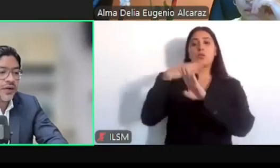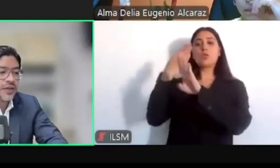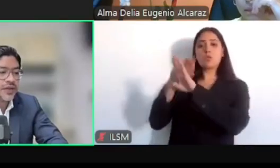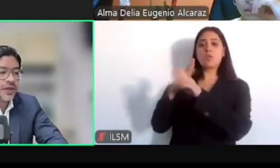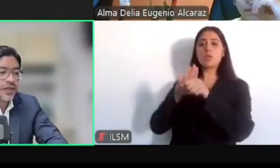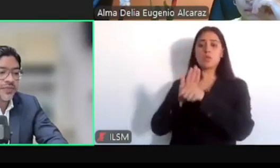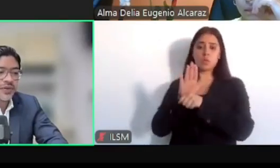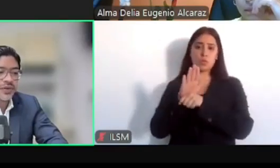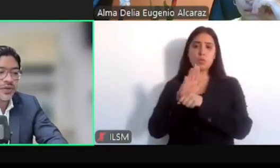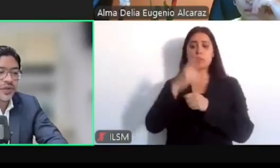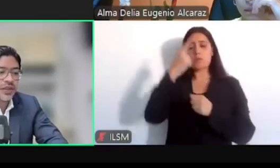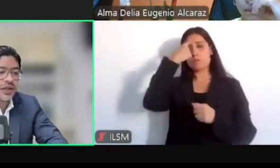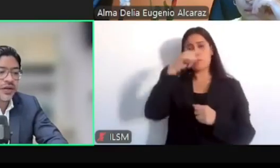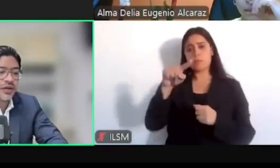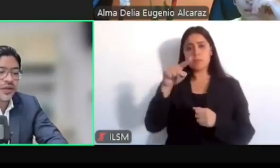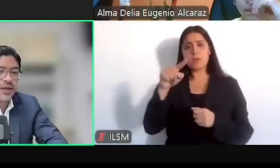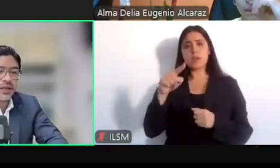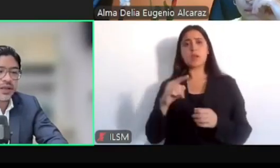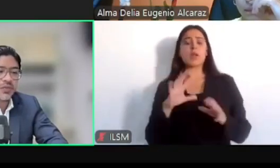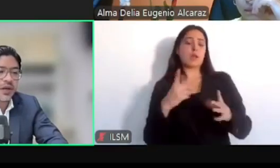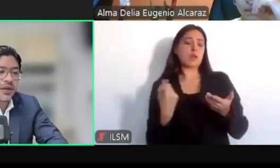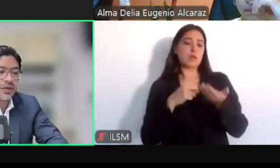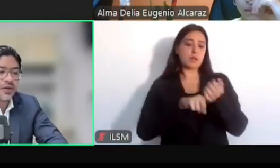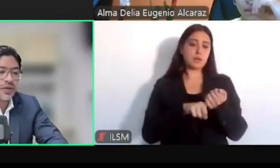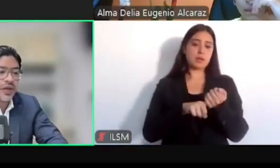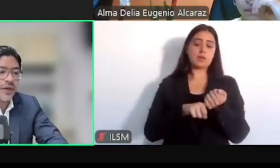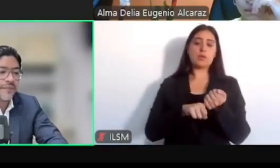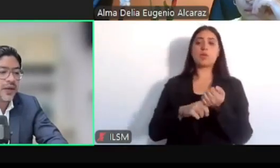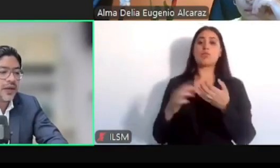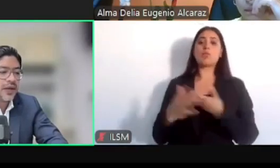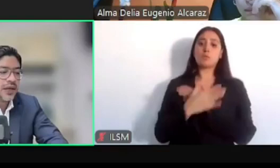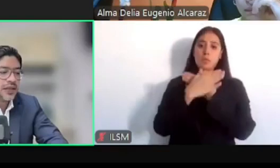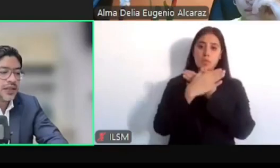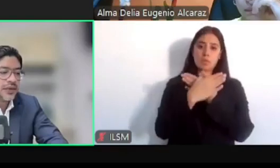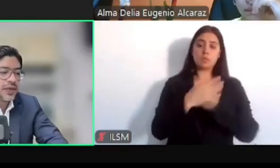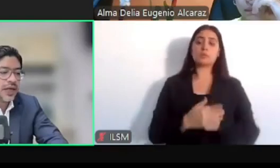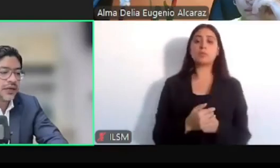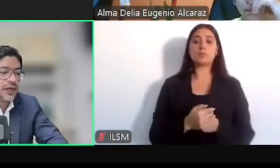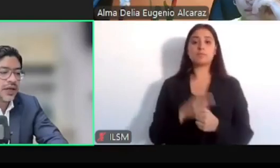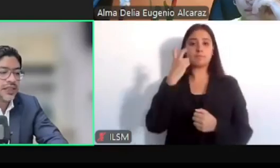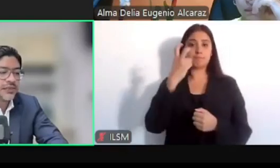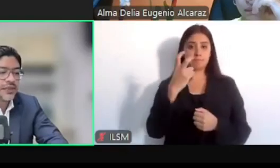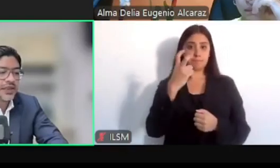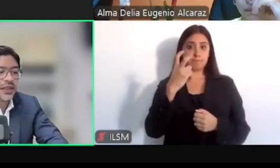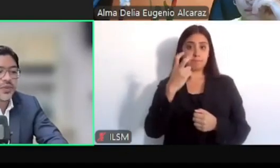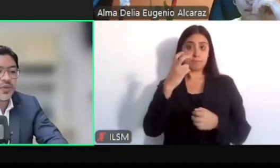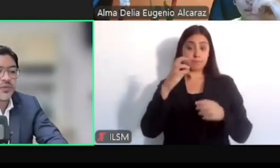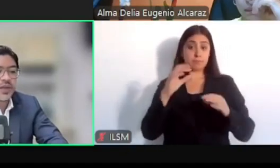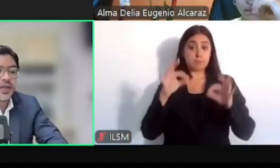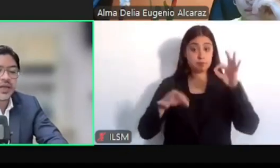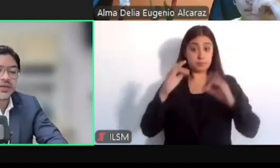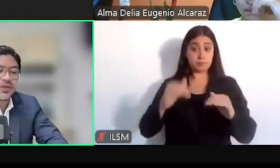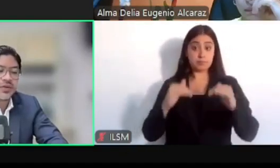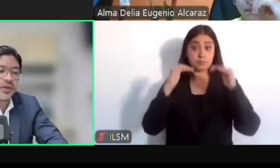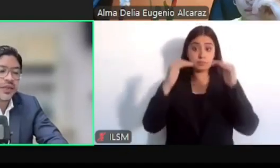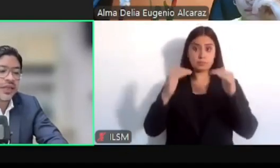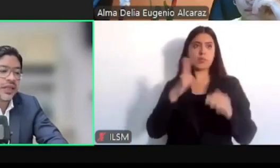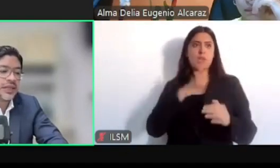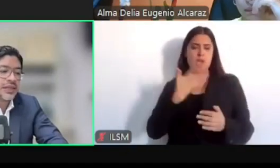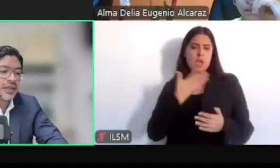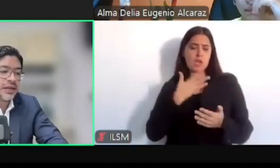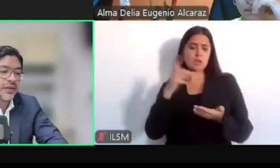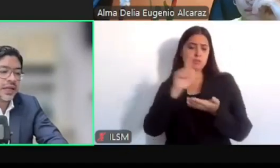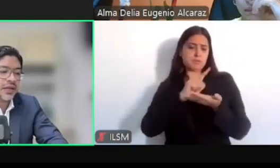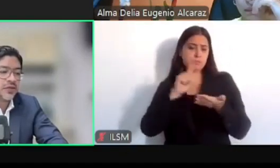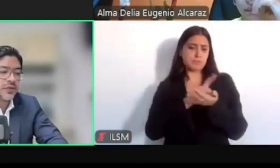Nacional de convenciones y procesos internos del partido movimiento ciudadano este tribunal electoral estima tener por cumplida la resolución dictada el